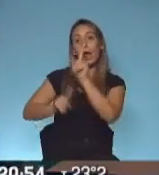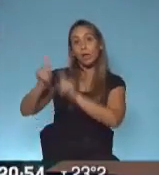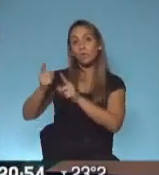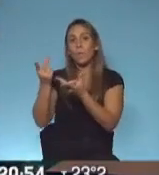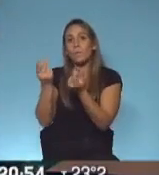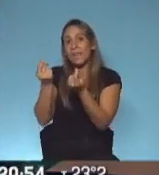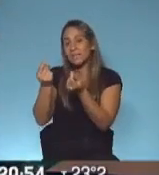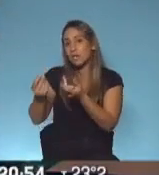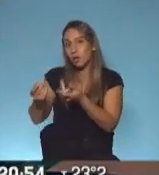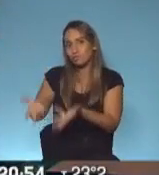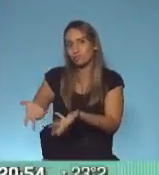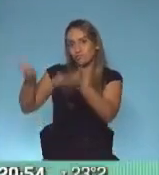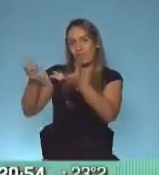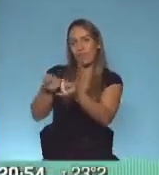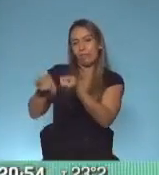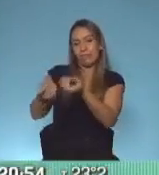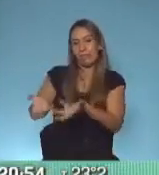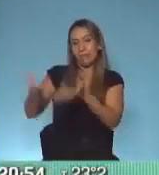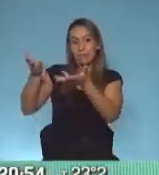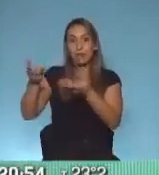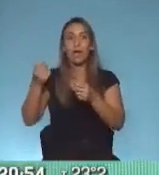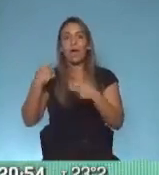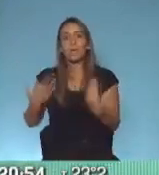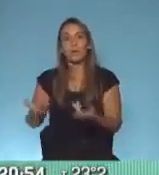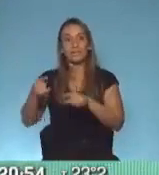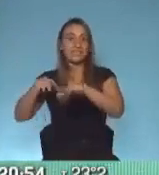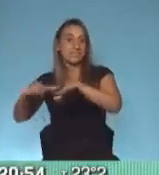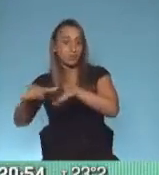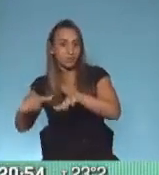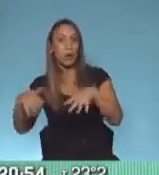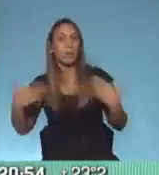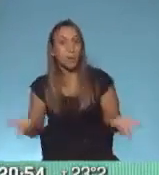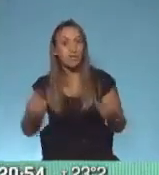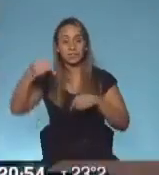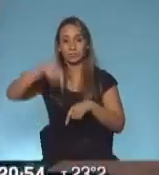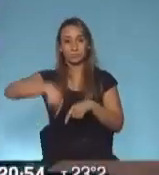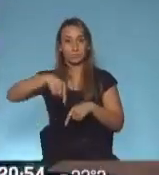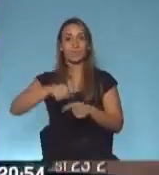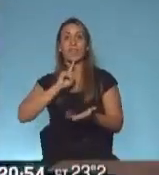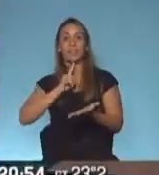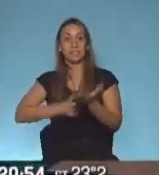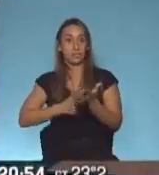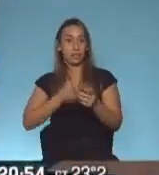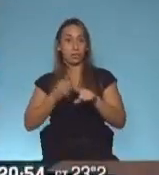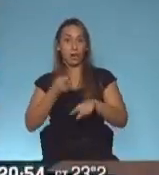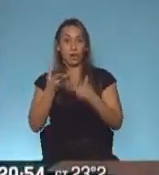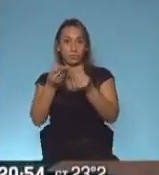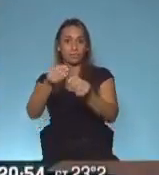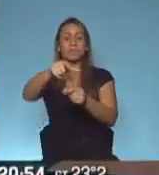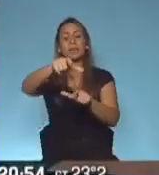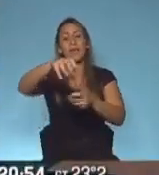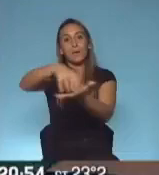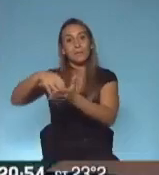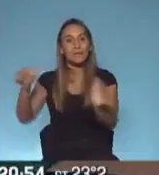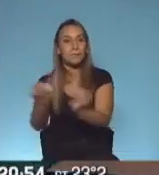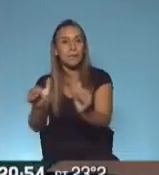estaba diciendo, pero no se habló en ningún momento. Por algo vinieron hoy todas las políticas de salvataje a las pymes y bueno, a sectores de la clase media. Y que